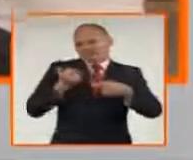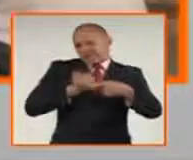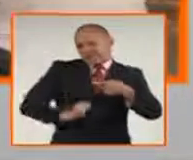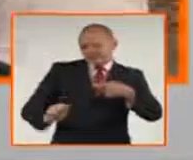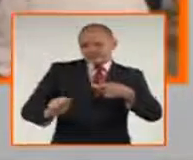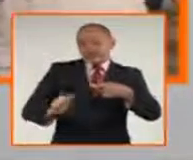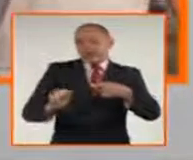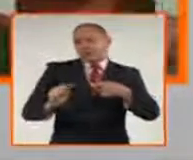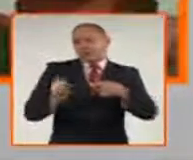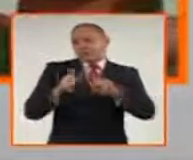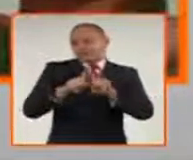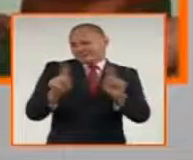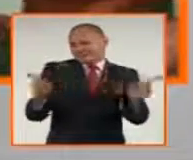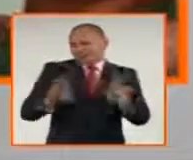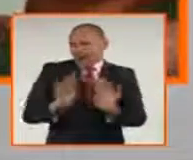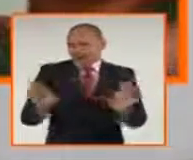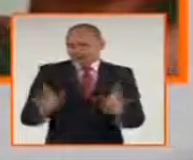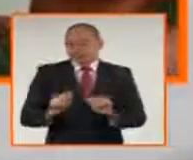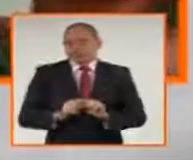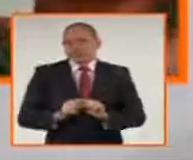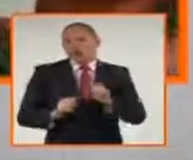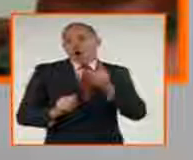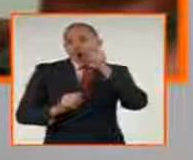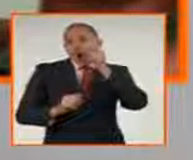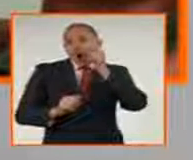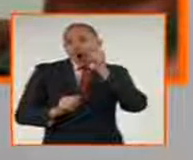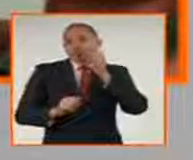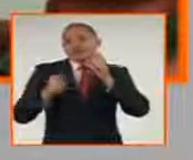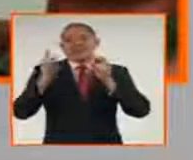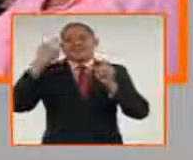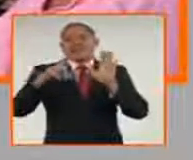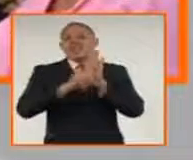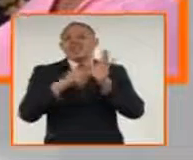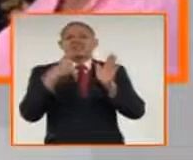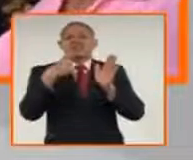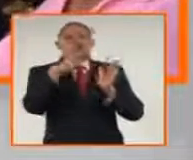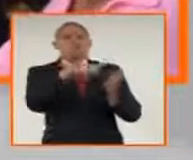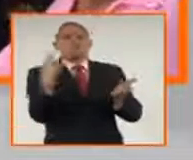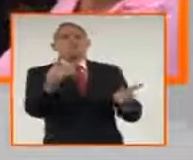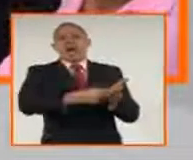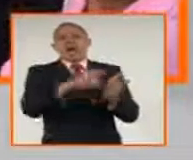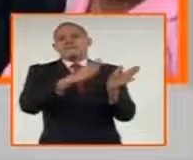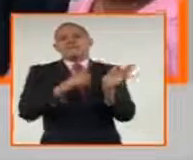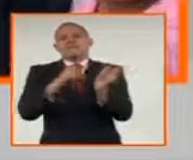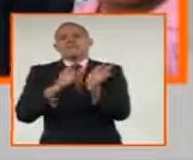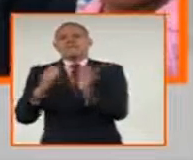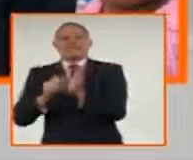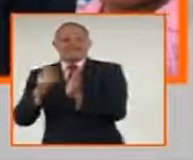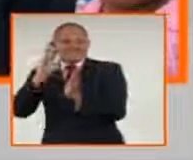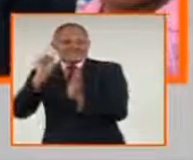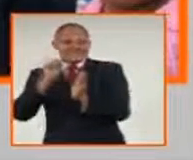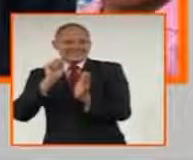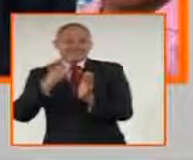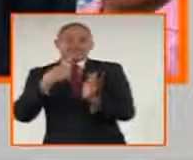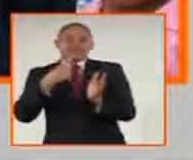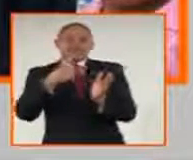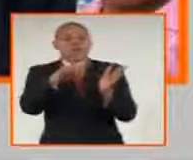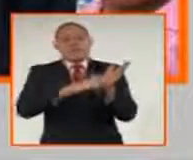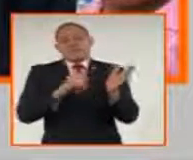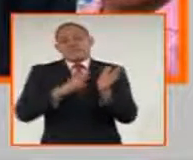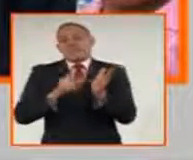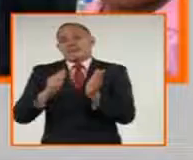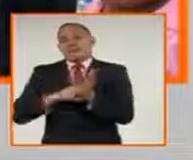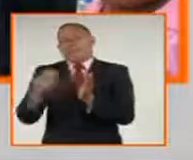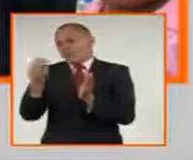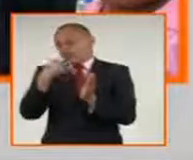sea pagando una pensión en dinero periódicamente, y normalmente mensualidades, y la otra forma sería